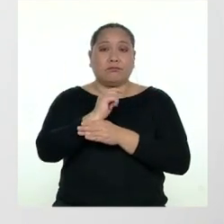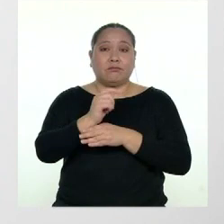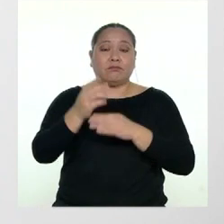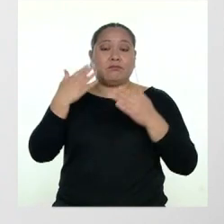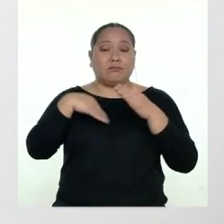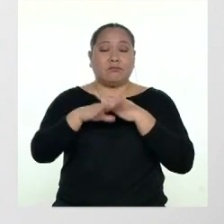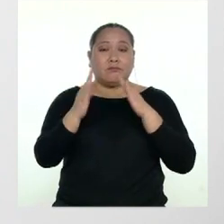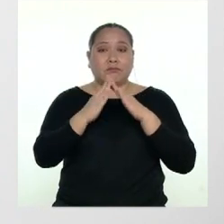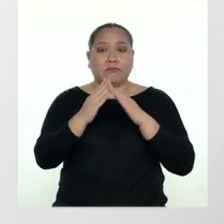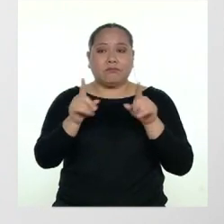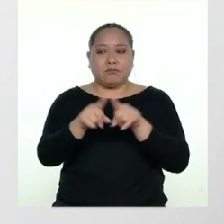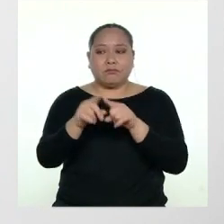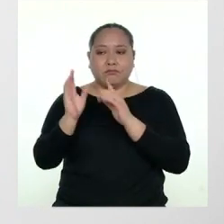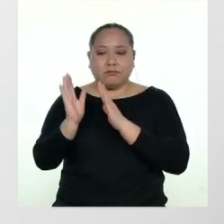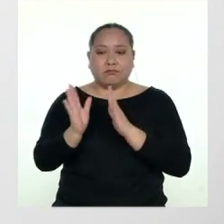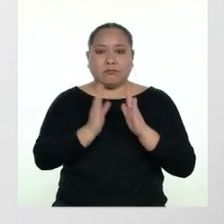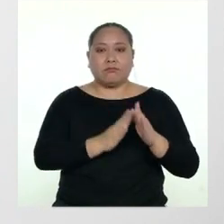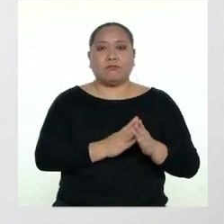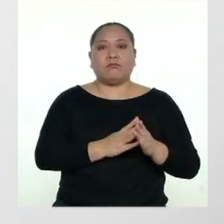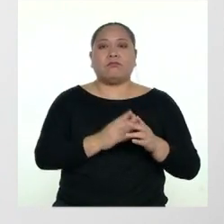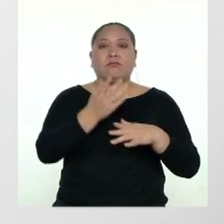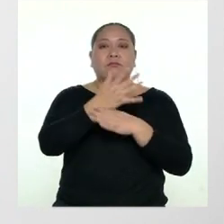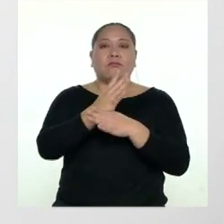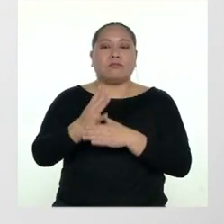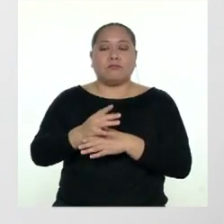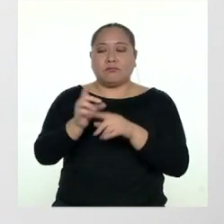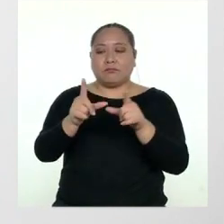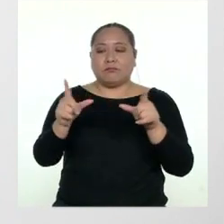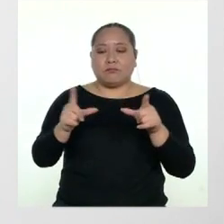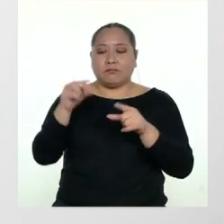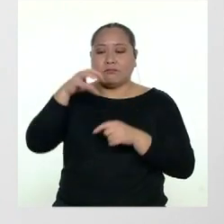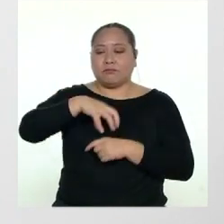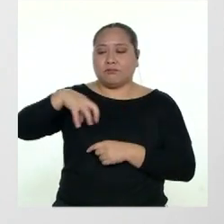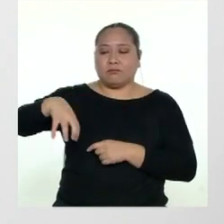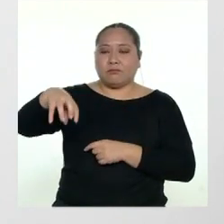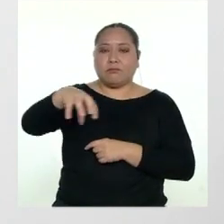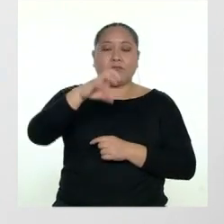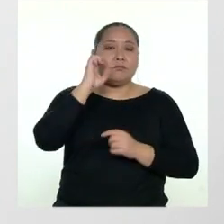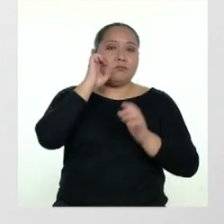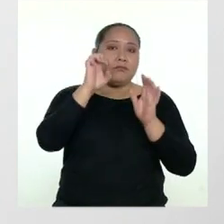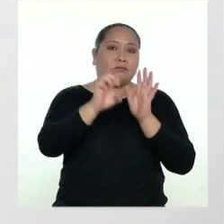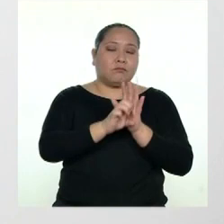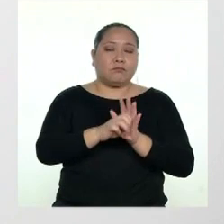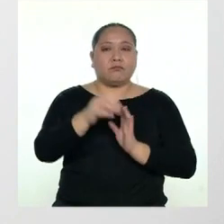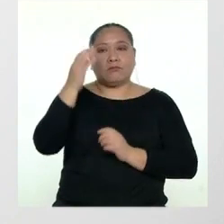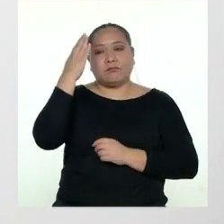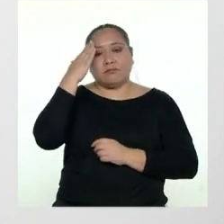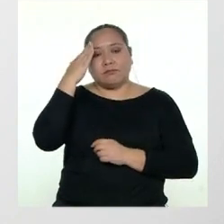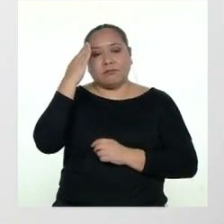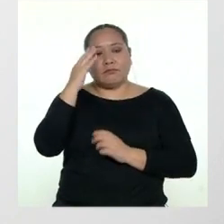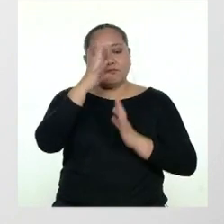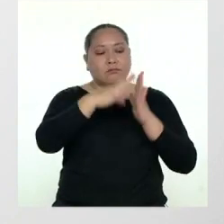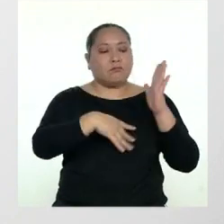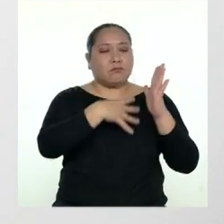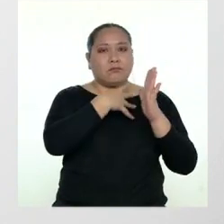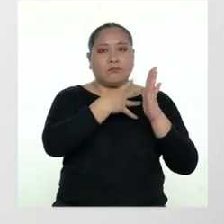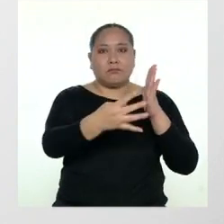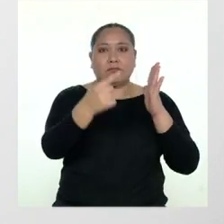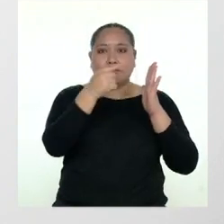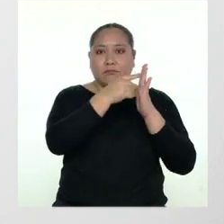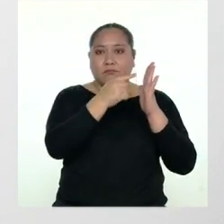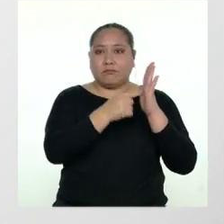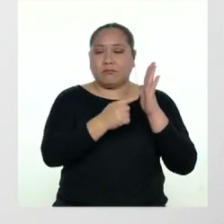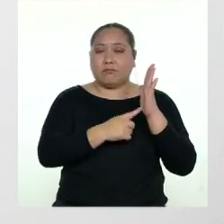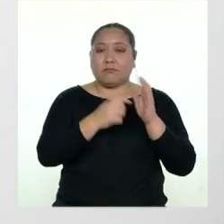también podrían organizarse para compartir los espacios. Por ejemplo, tener en cuenta los horarios de trabajo de mamá y